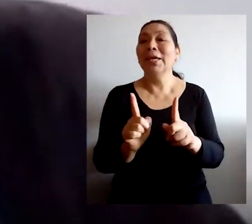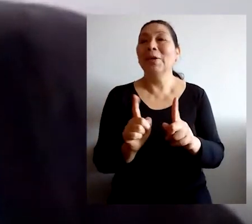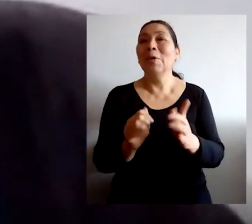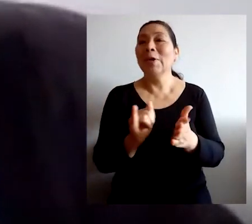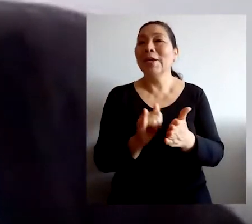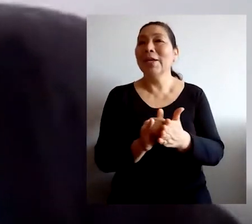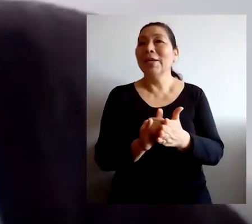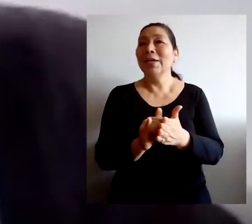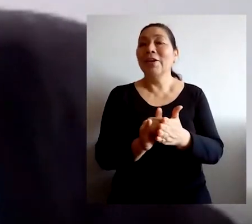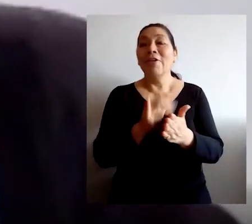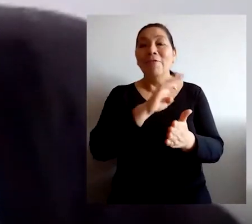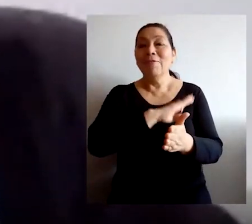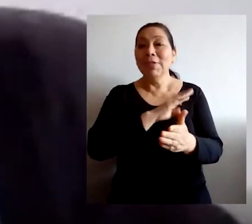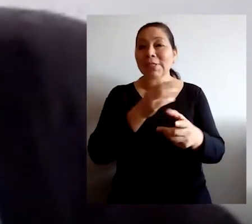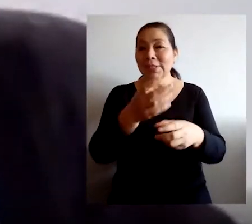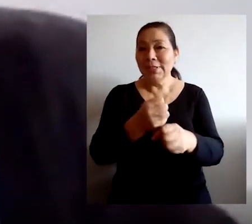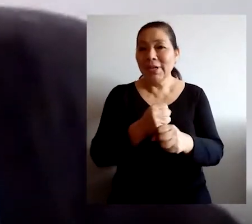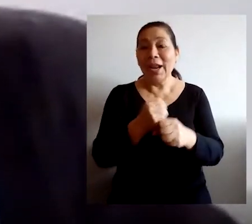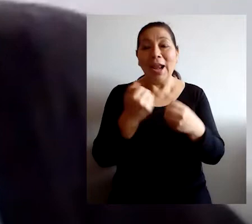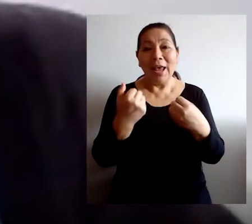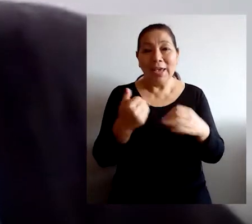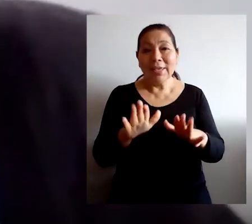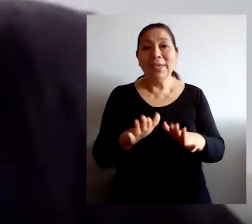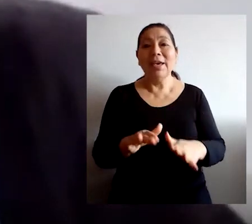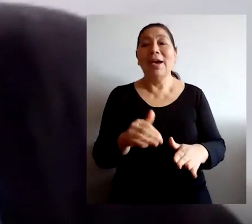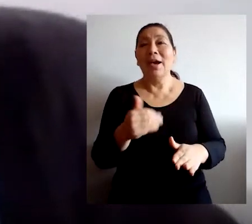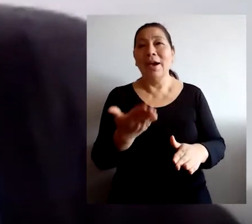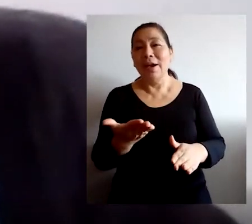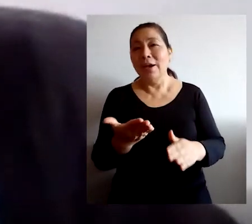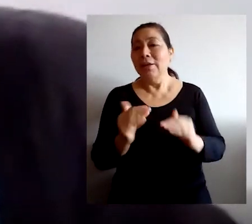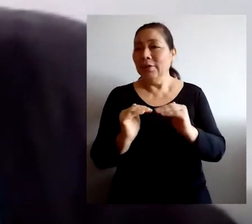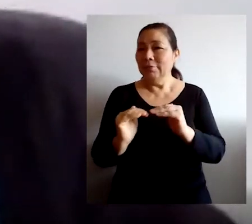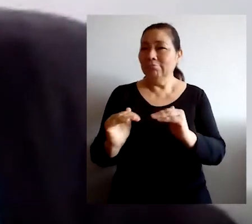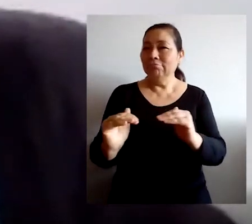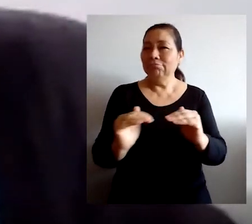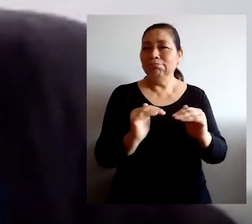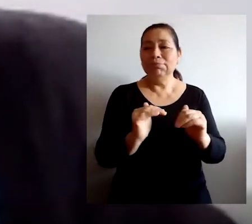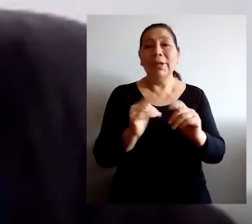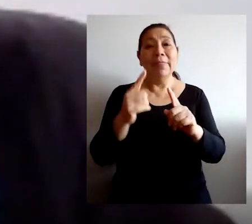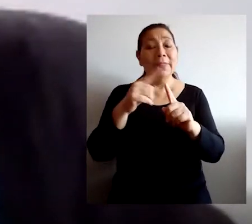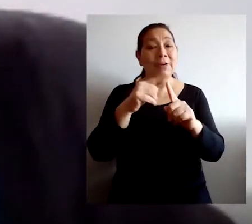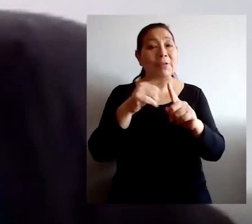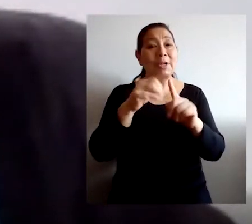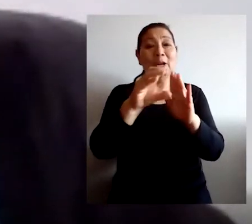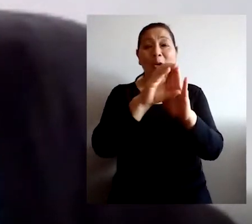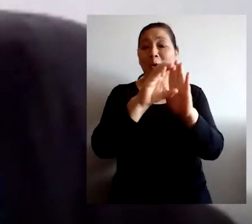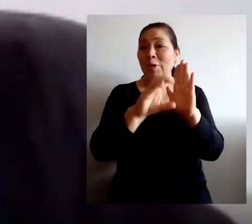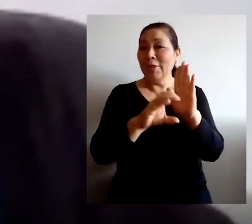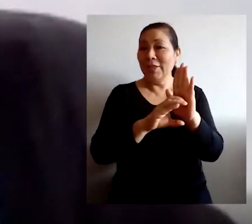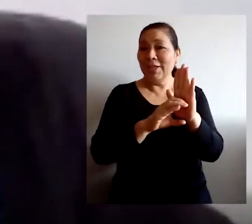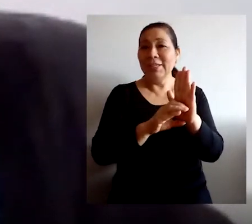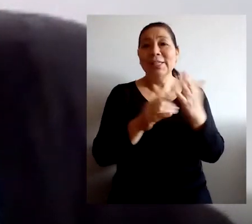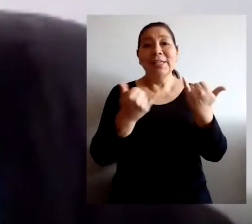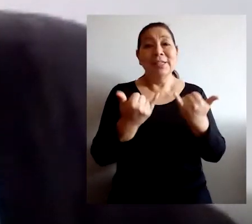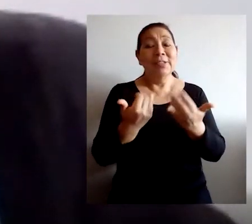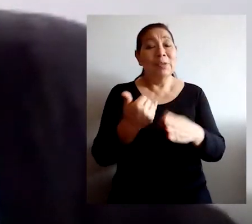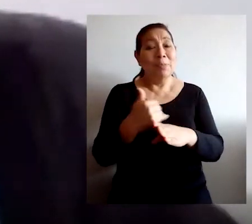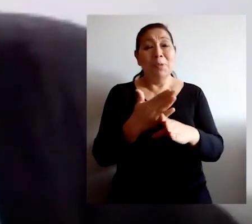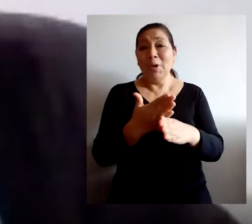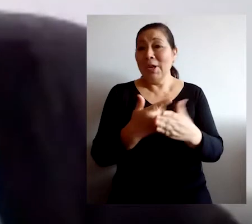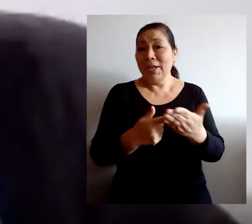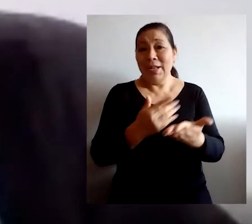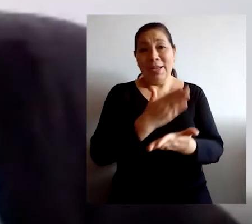los casos de confiscación, ya existe los lineamientos del Tribunal Constitucional con respecto a estos